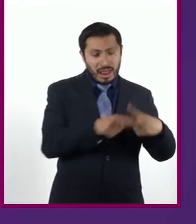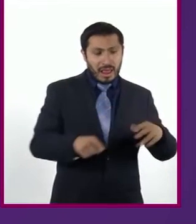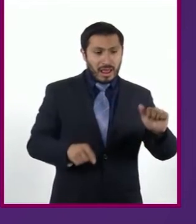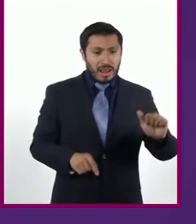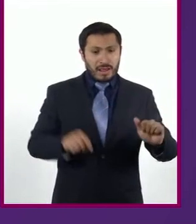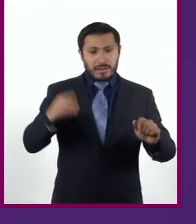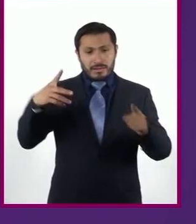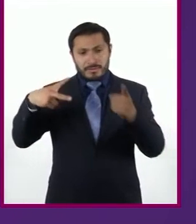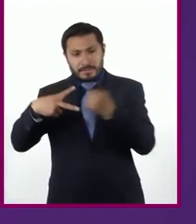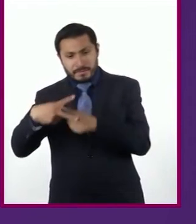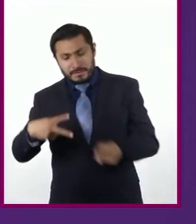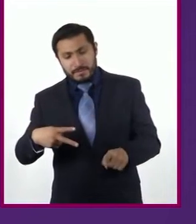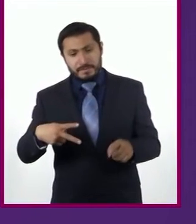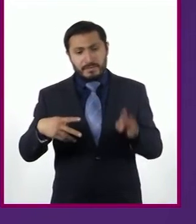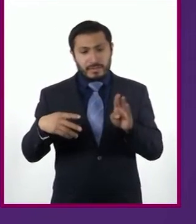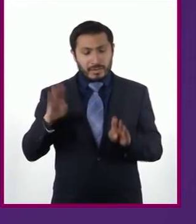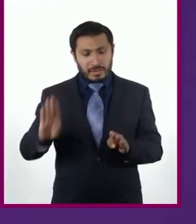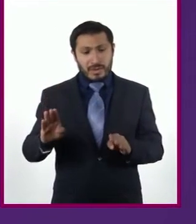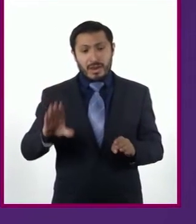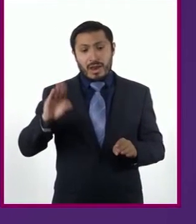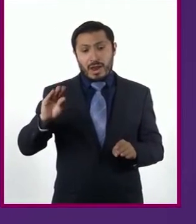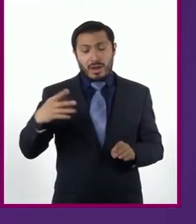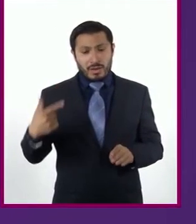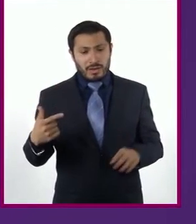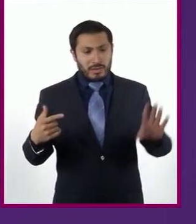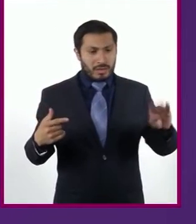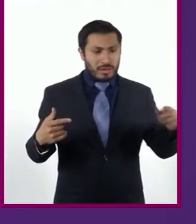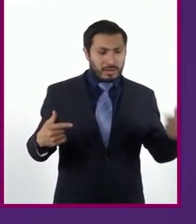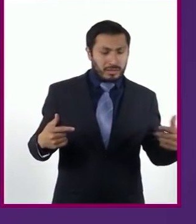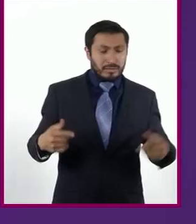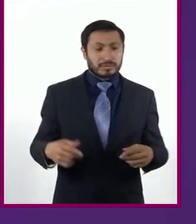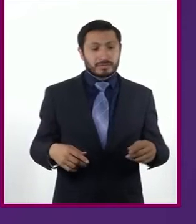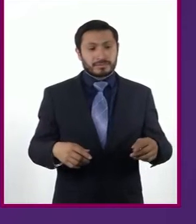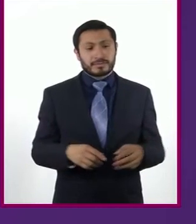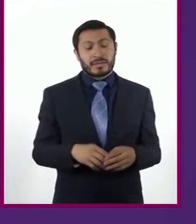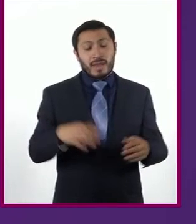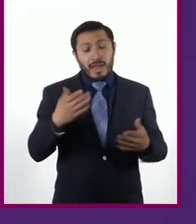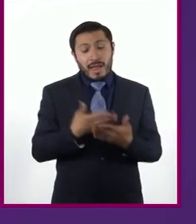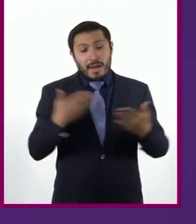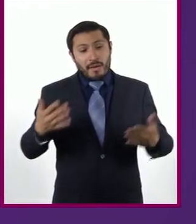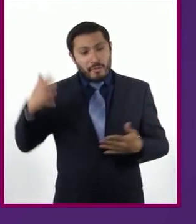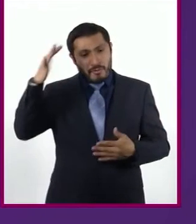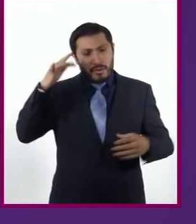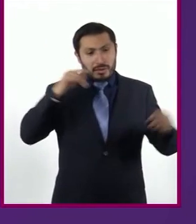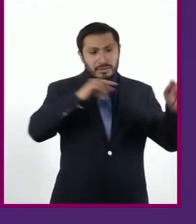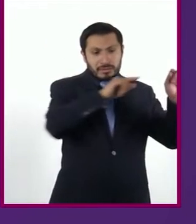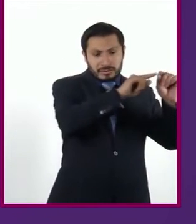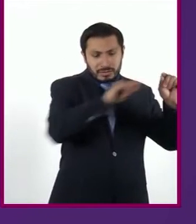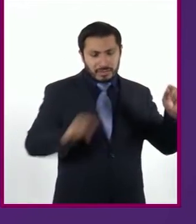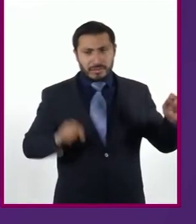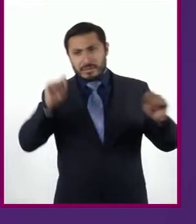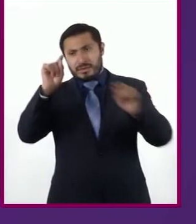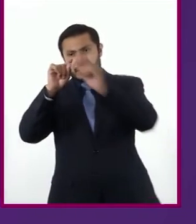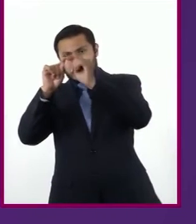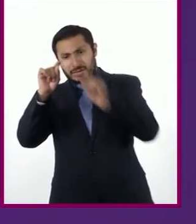grados. Representemos la sombra de las estructuras con los segmentos AD y BC.